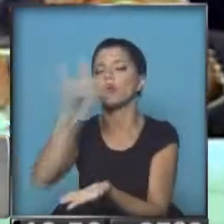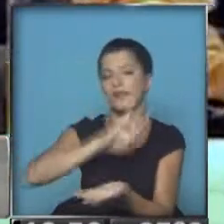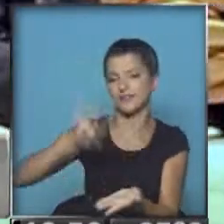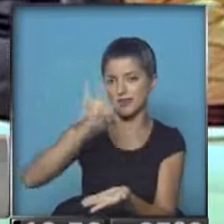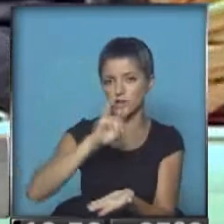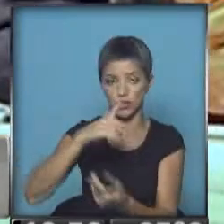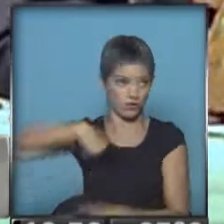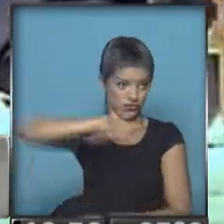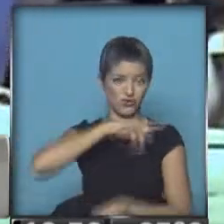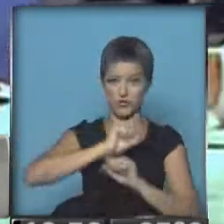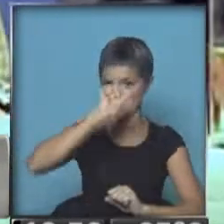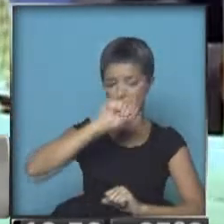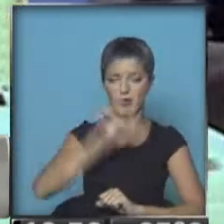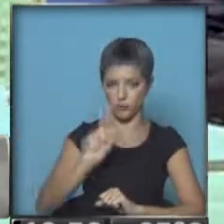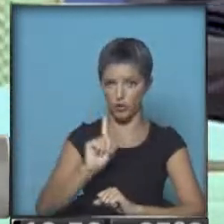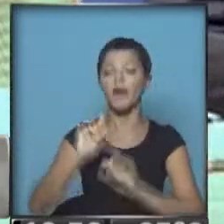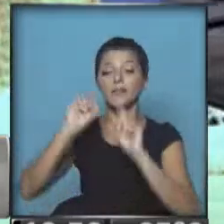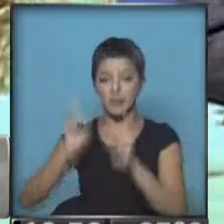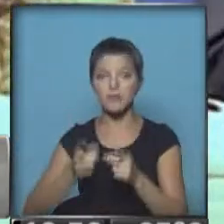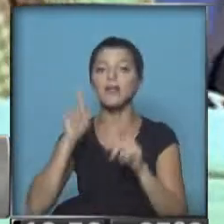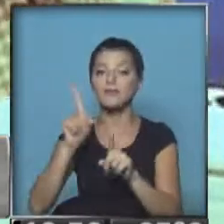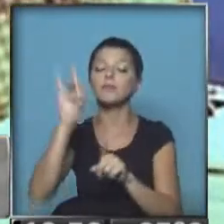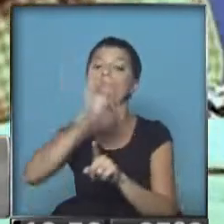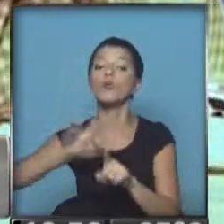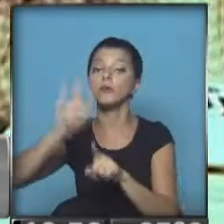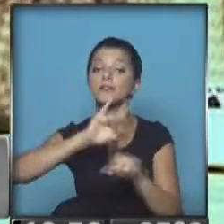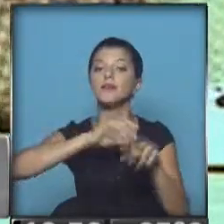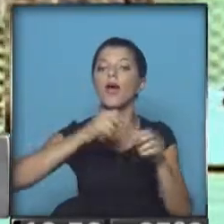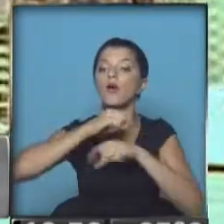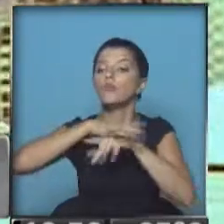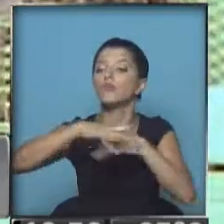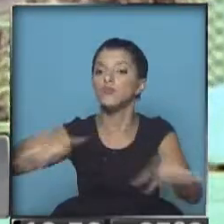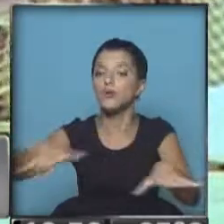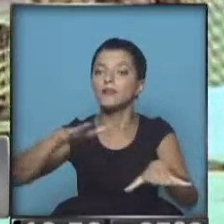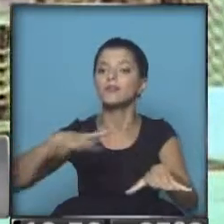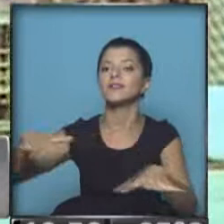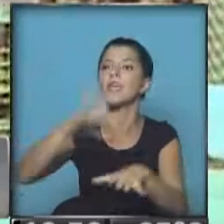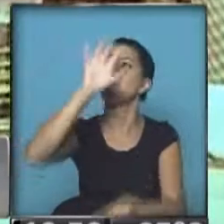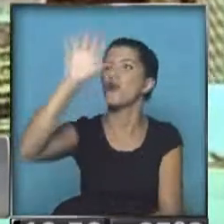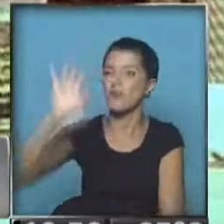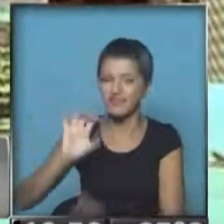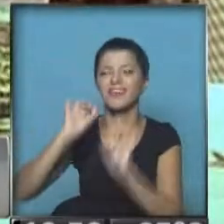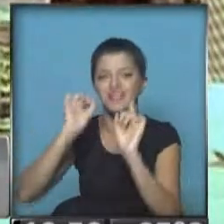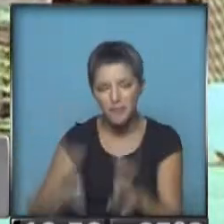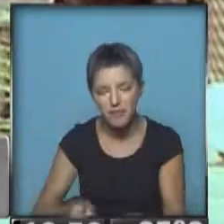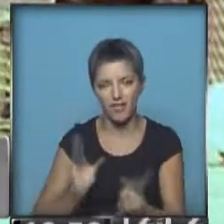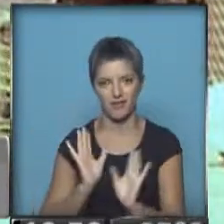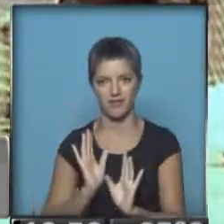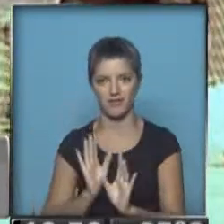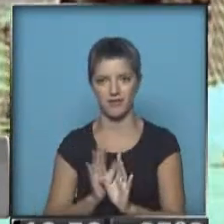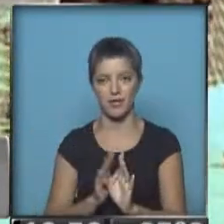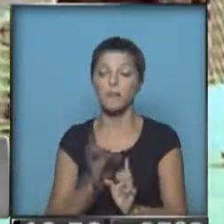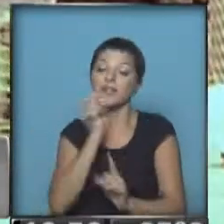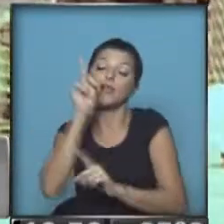en los cuales nos recibimos, sino comenzamos también a llevar la universidad al conurbano, a las provincias, para aquellos